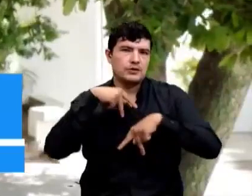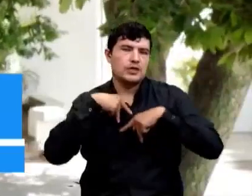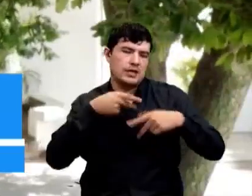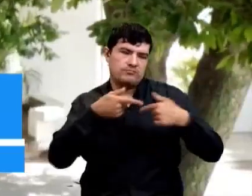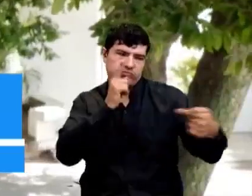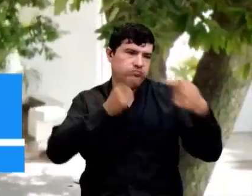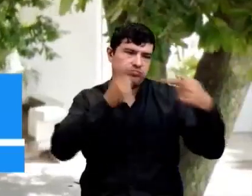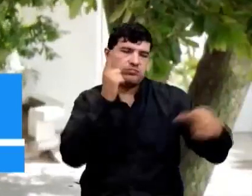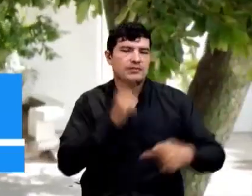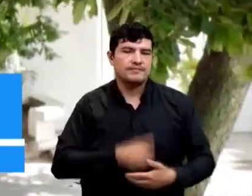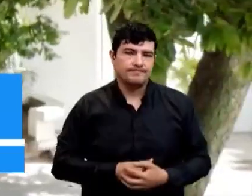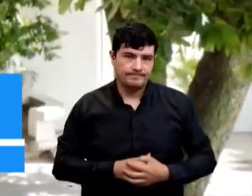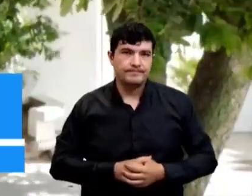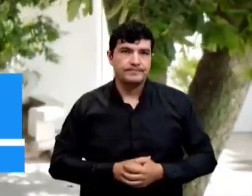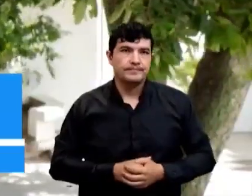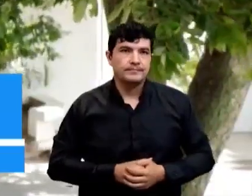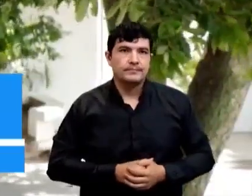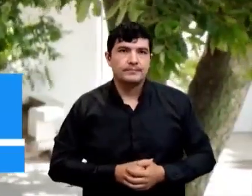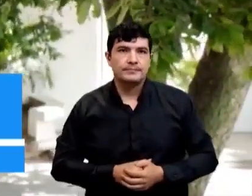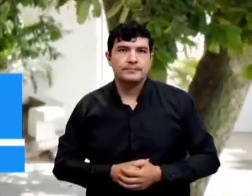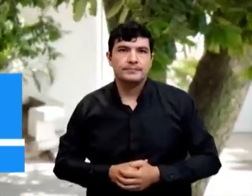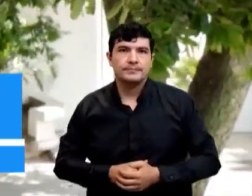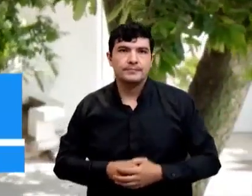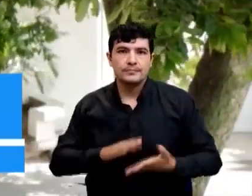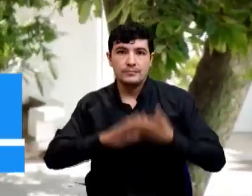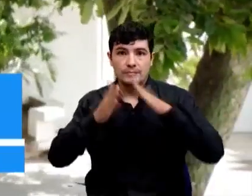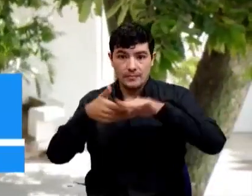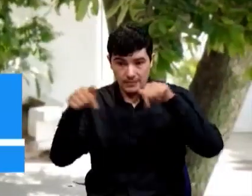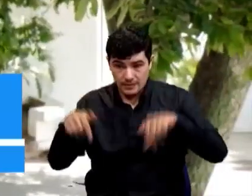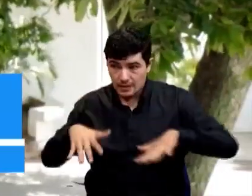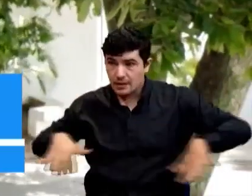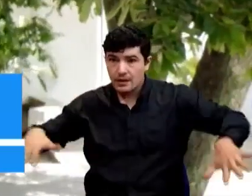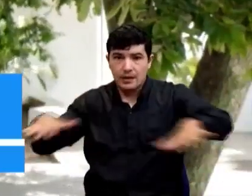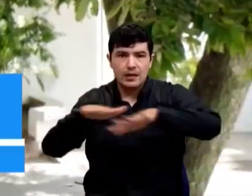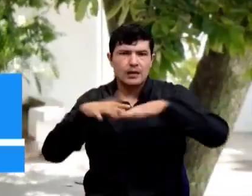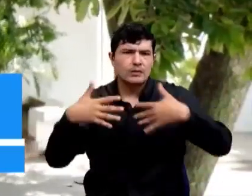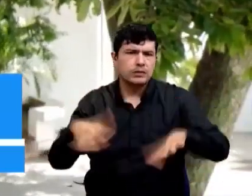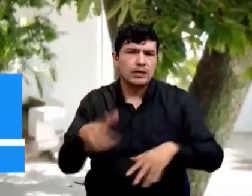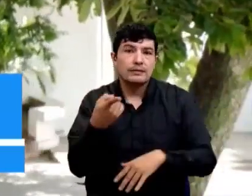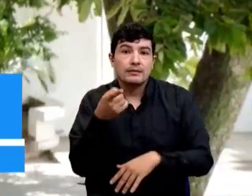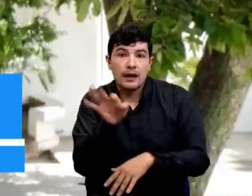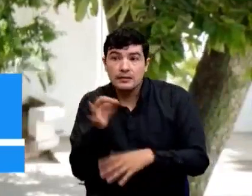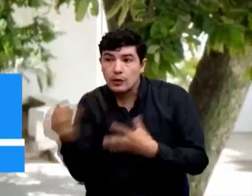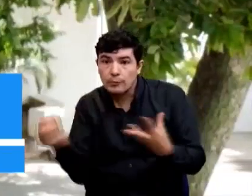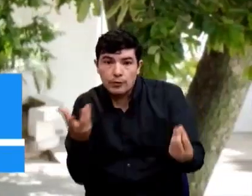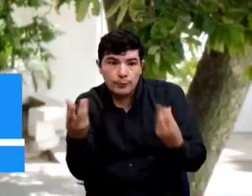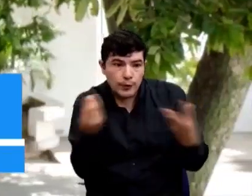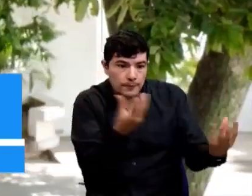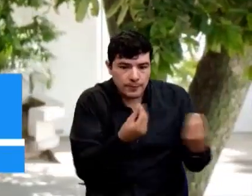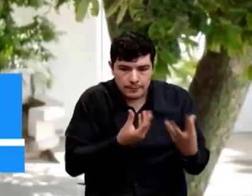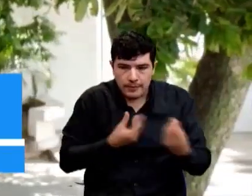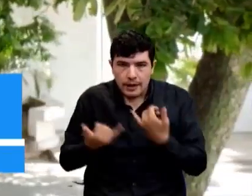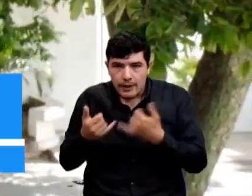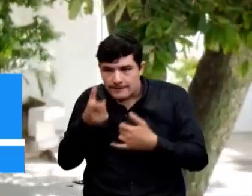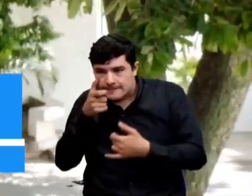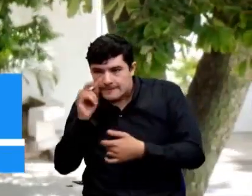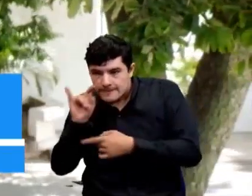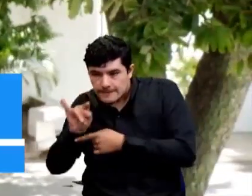son alrededor de 13 grupos de delincuencia común que aún continúan con una persecución penal y venimos